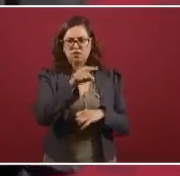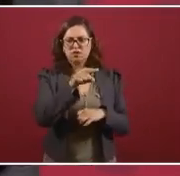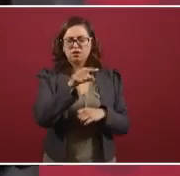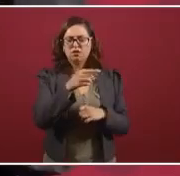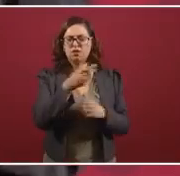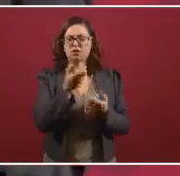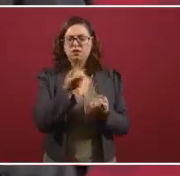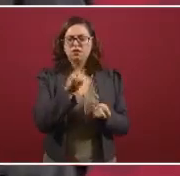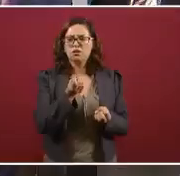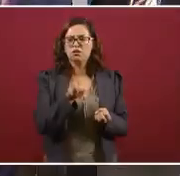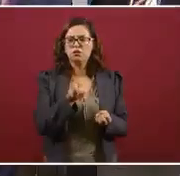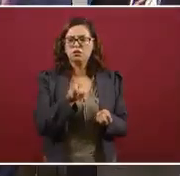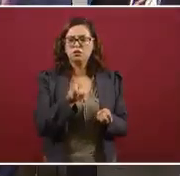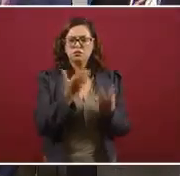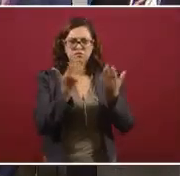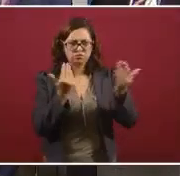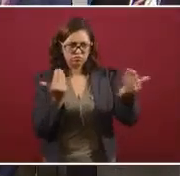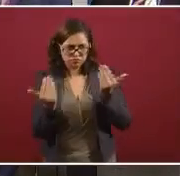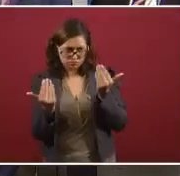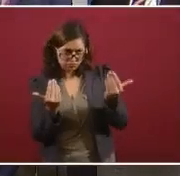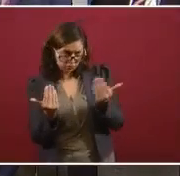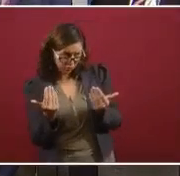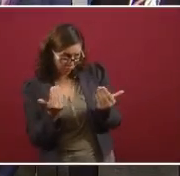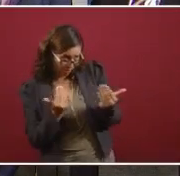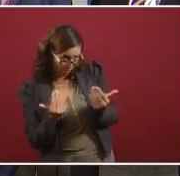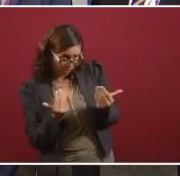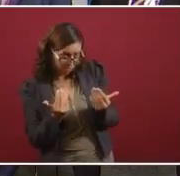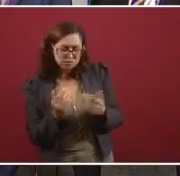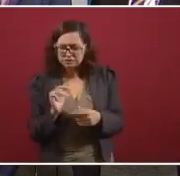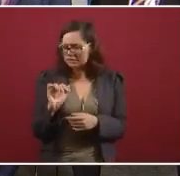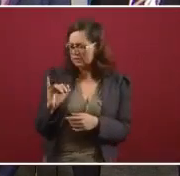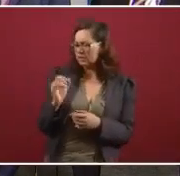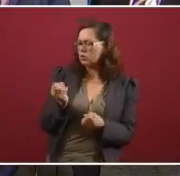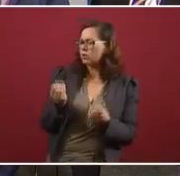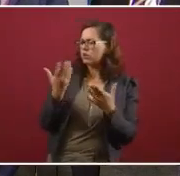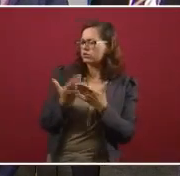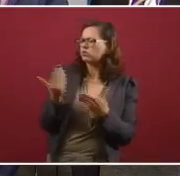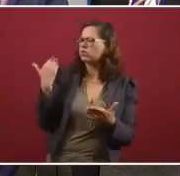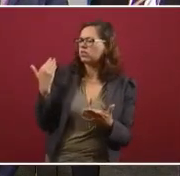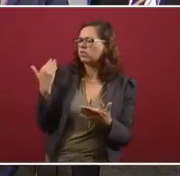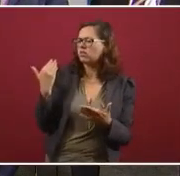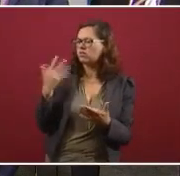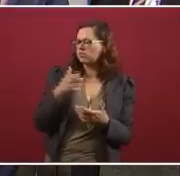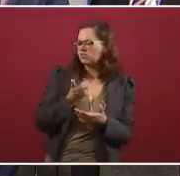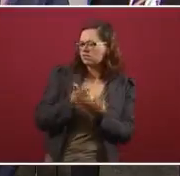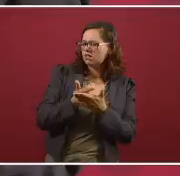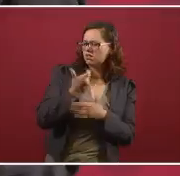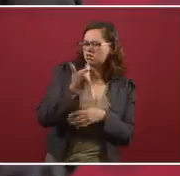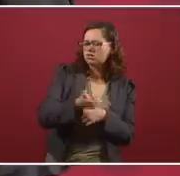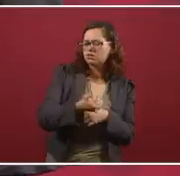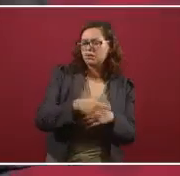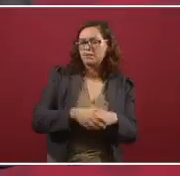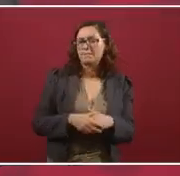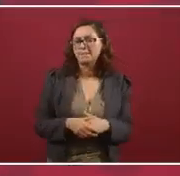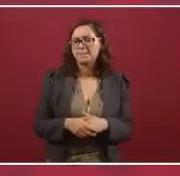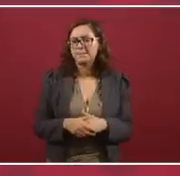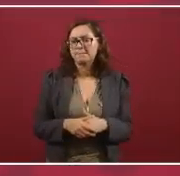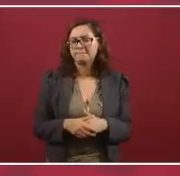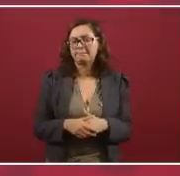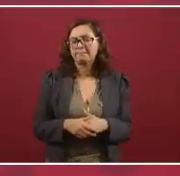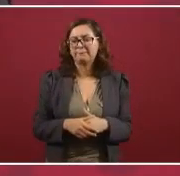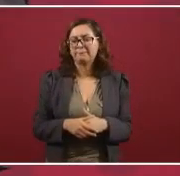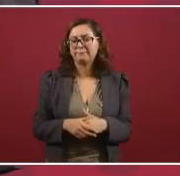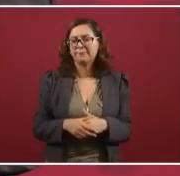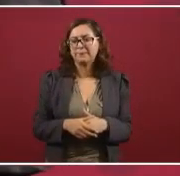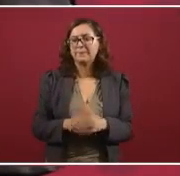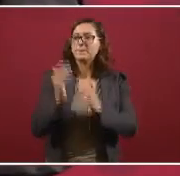¿Cuánto? La comparación. Sí, sí, sí. ¿Cuánto era el costo? ¿Cómo lo sabes?